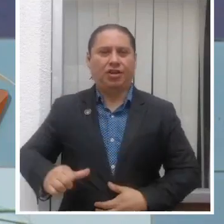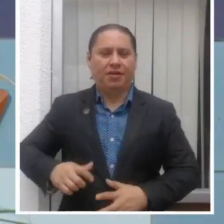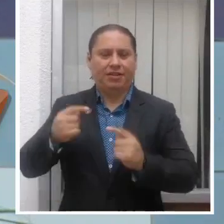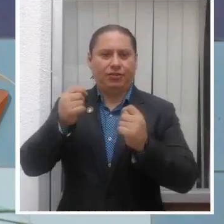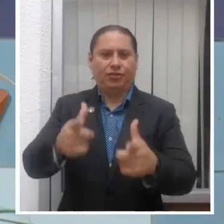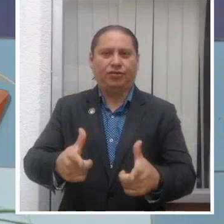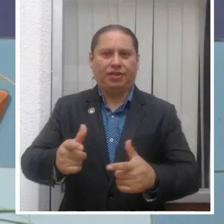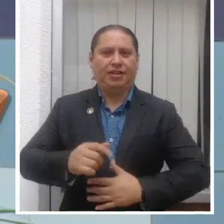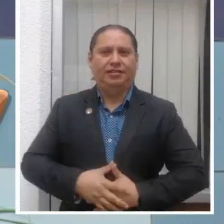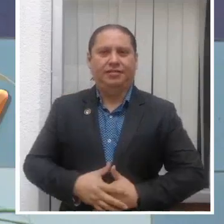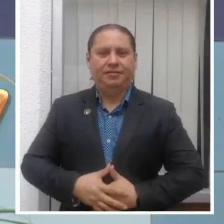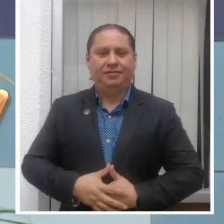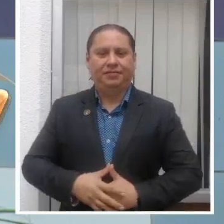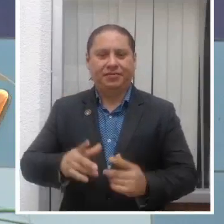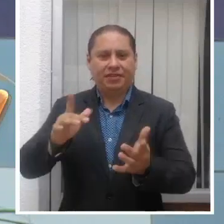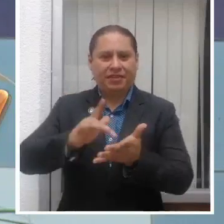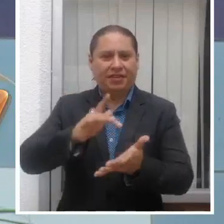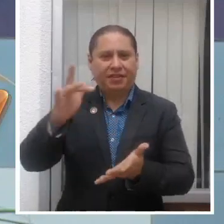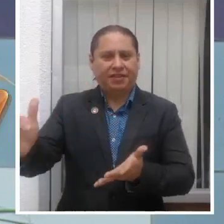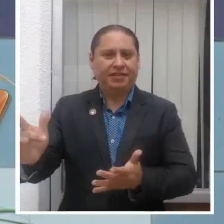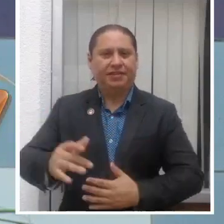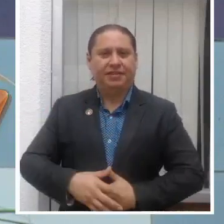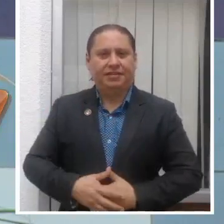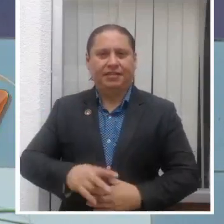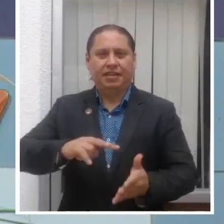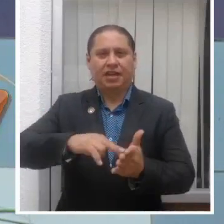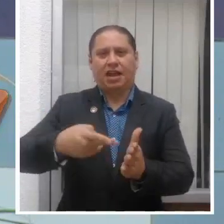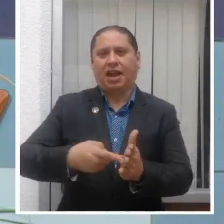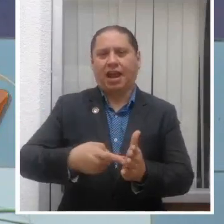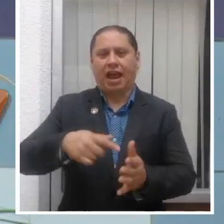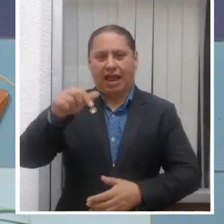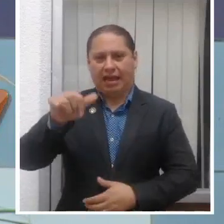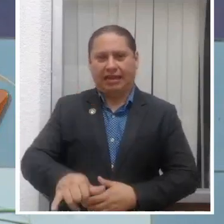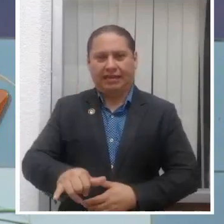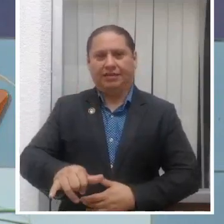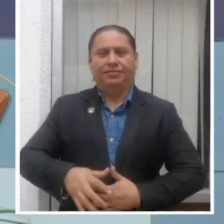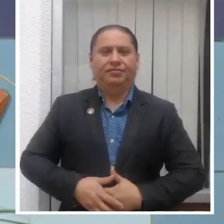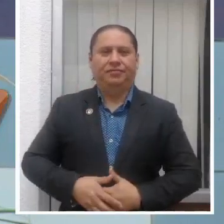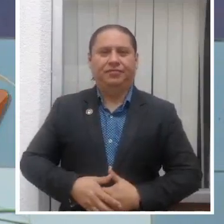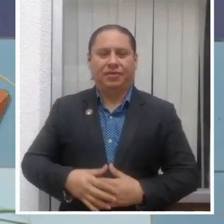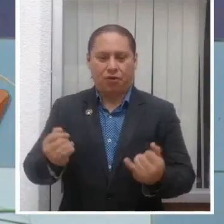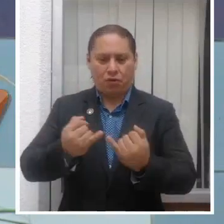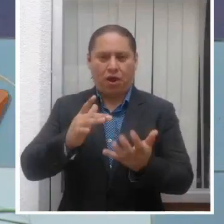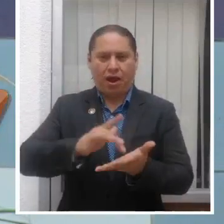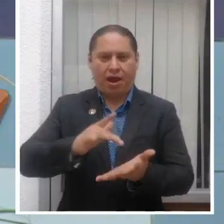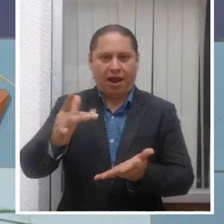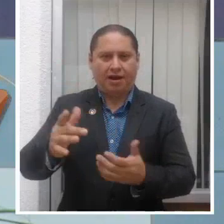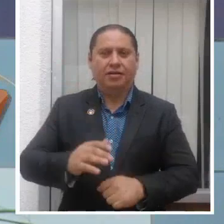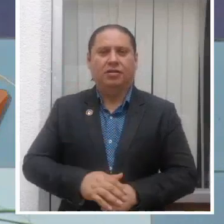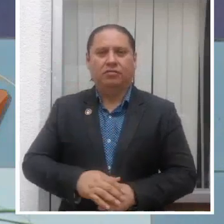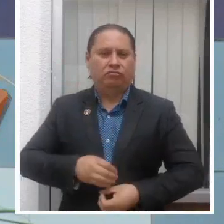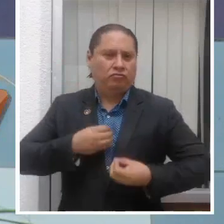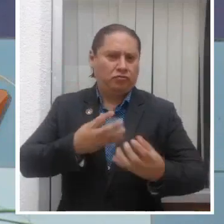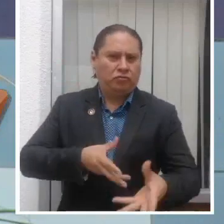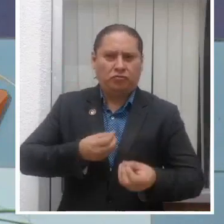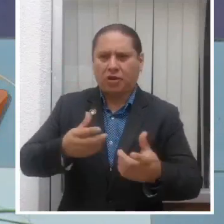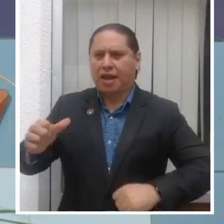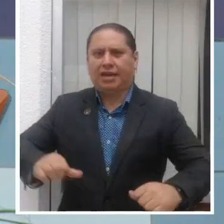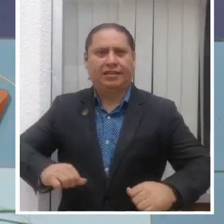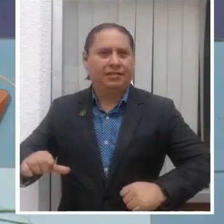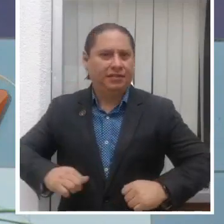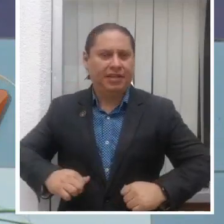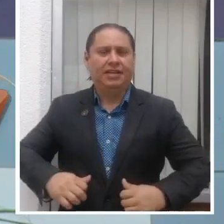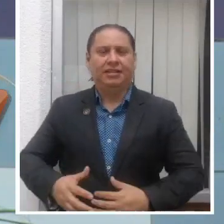Tuxtla Gutiérrez. Gracias, ingeniero, por estar aquí. Y también le agradezco por compartir sus actividades